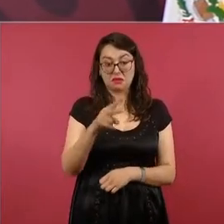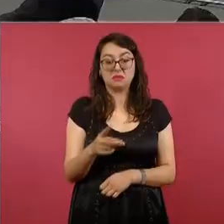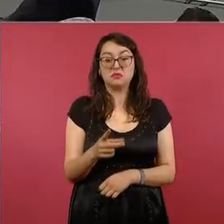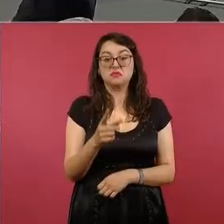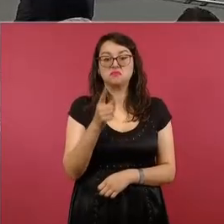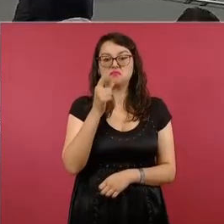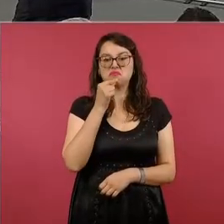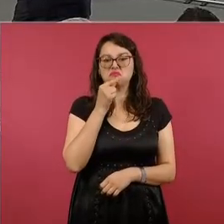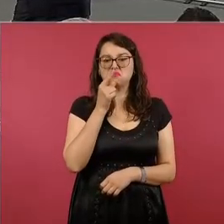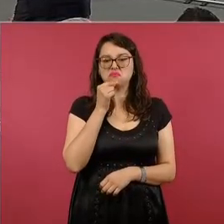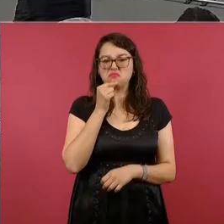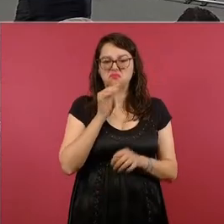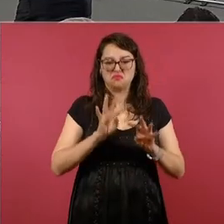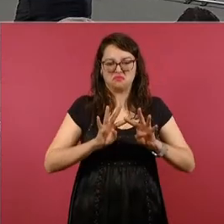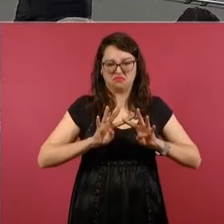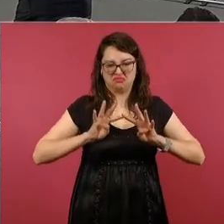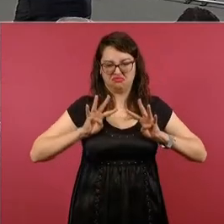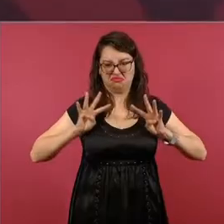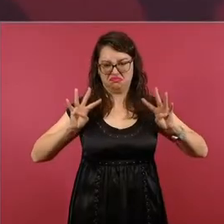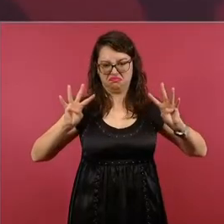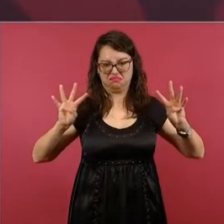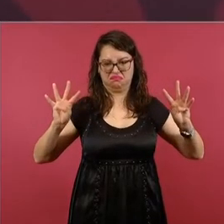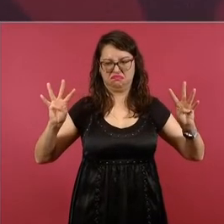con mucha prepotencia.